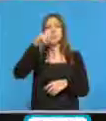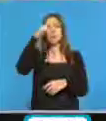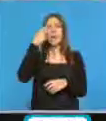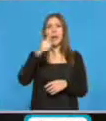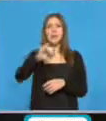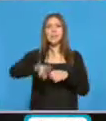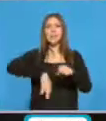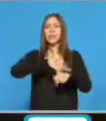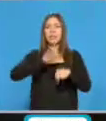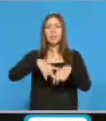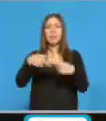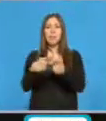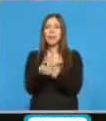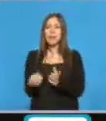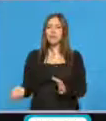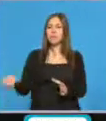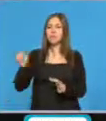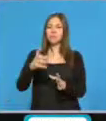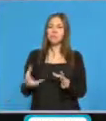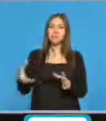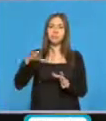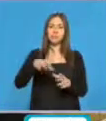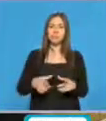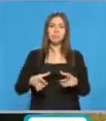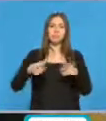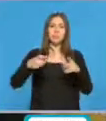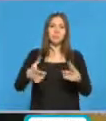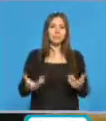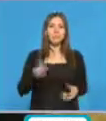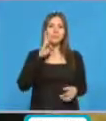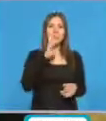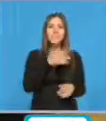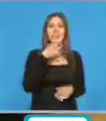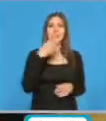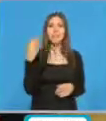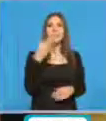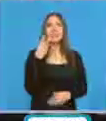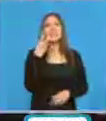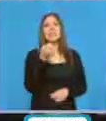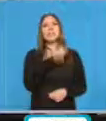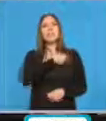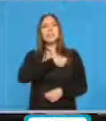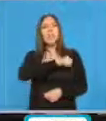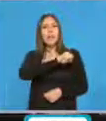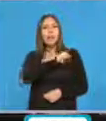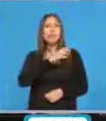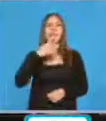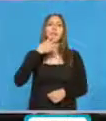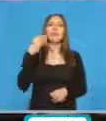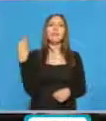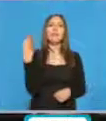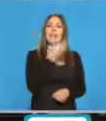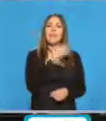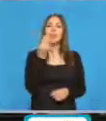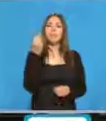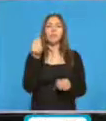rústico. Perfecto, miren nada más que delicia, chef. Además algo pues sano, muy rico, delicioso.